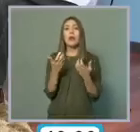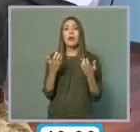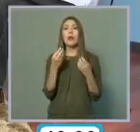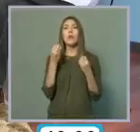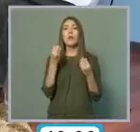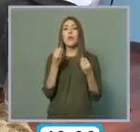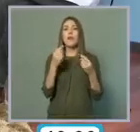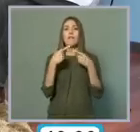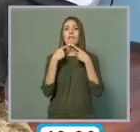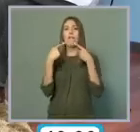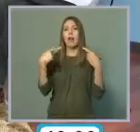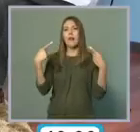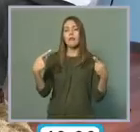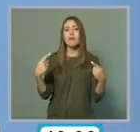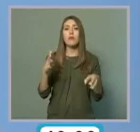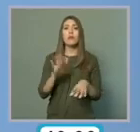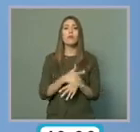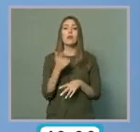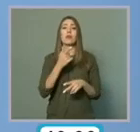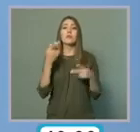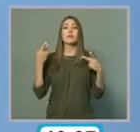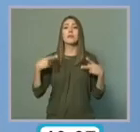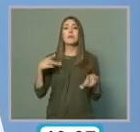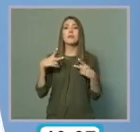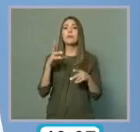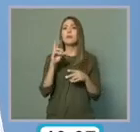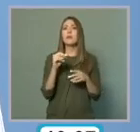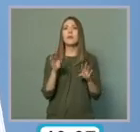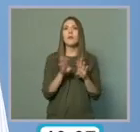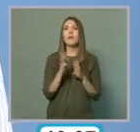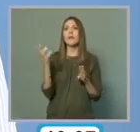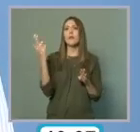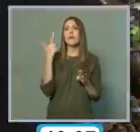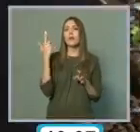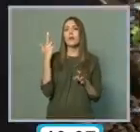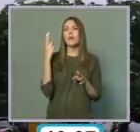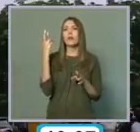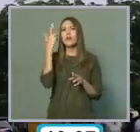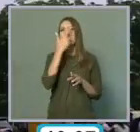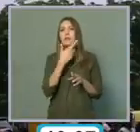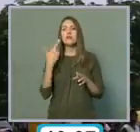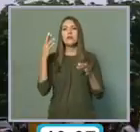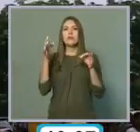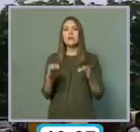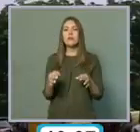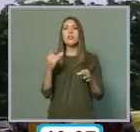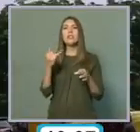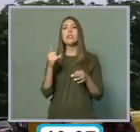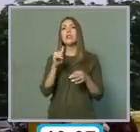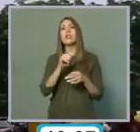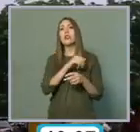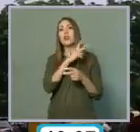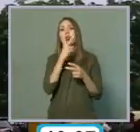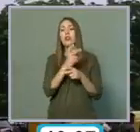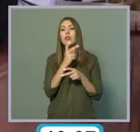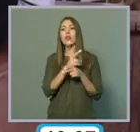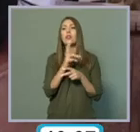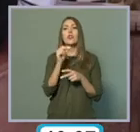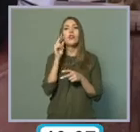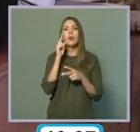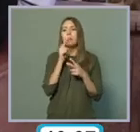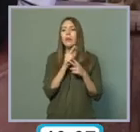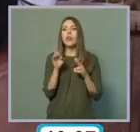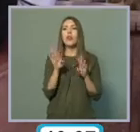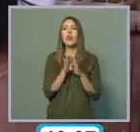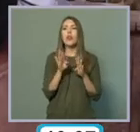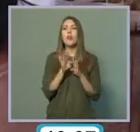y tan famosos, porque la gente no estamos muy acostumbrada a validar uno. Y no estamos muy acostumbrados a validar la información de